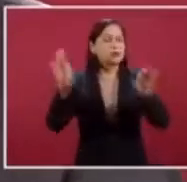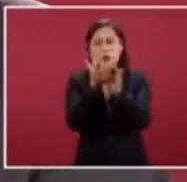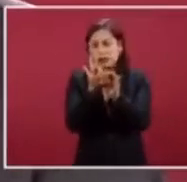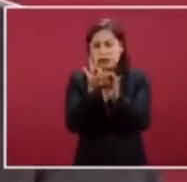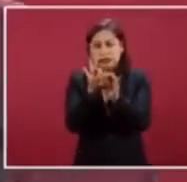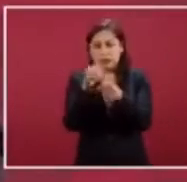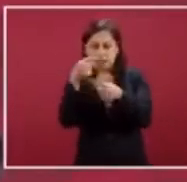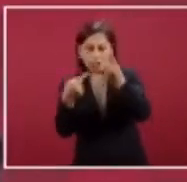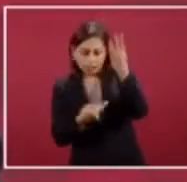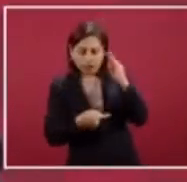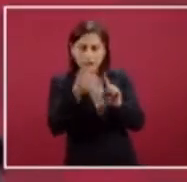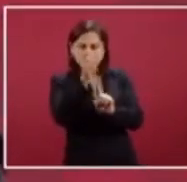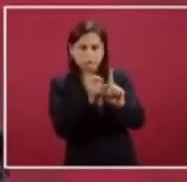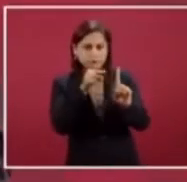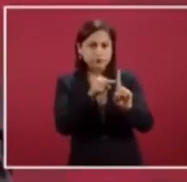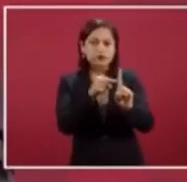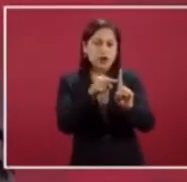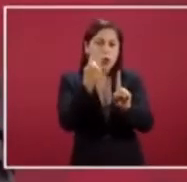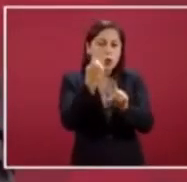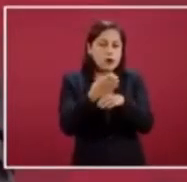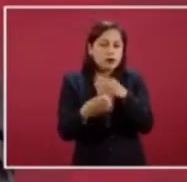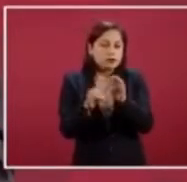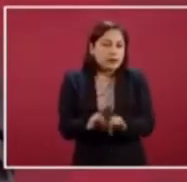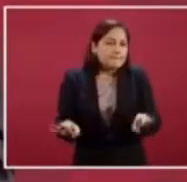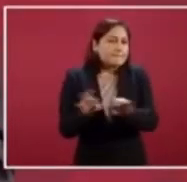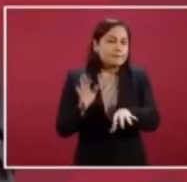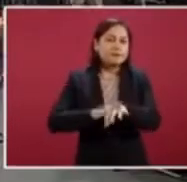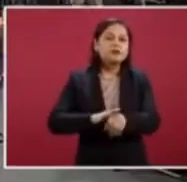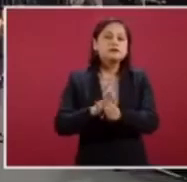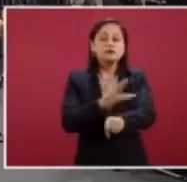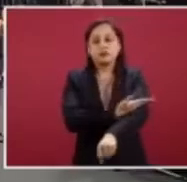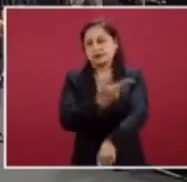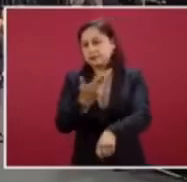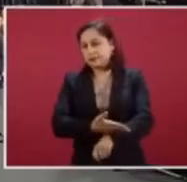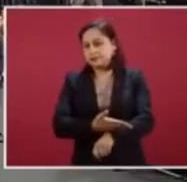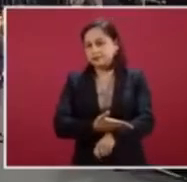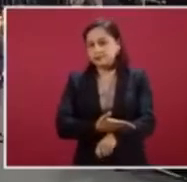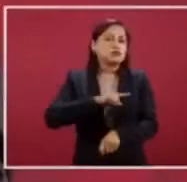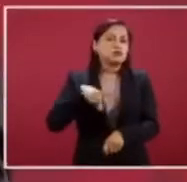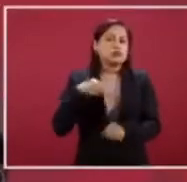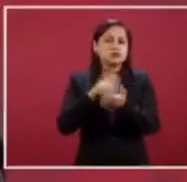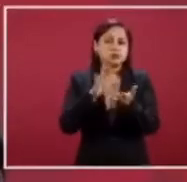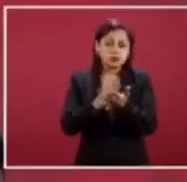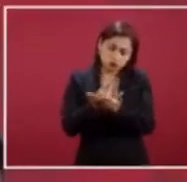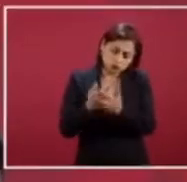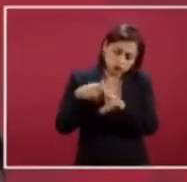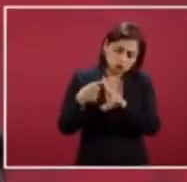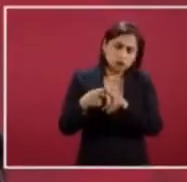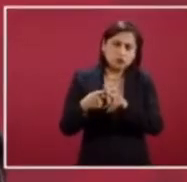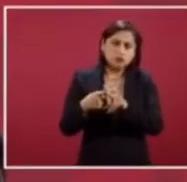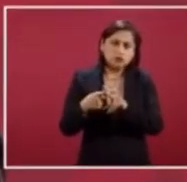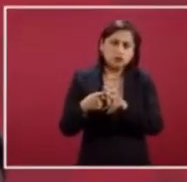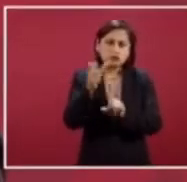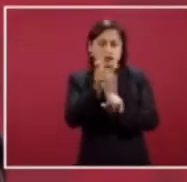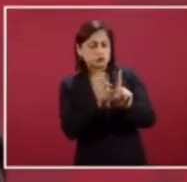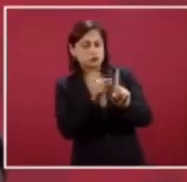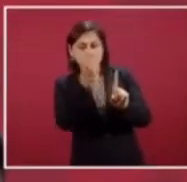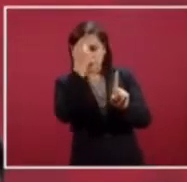lo que más nos importa de todo es la honestidad. Si hablamos en términos cuantitativos, 90%